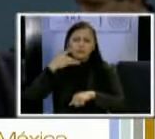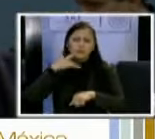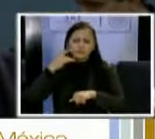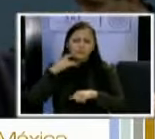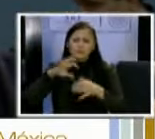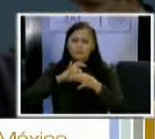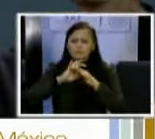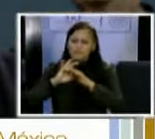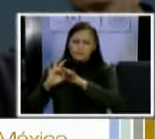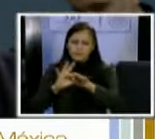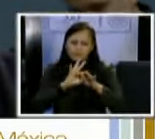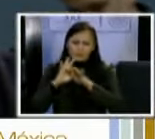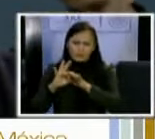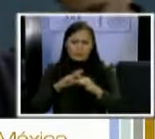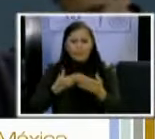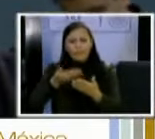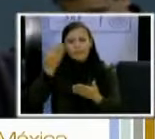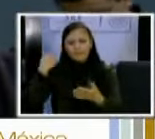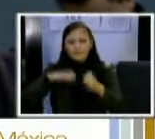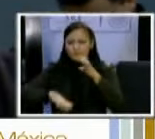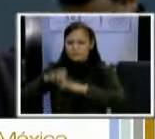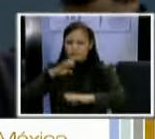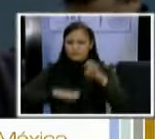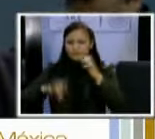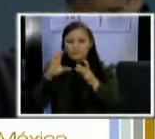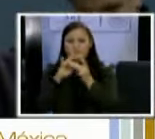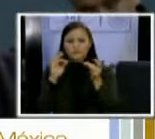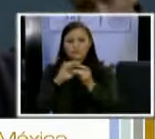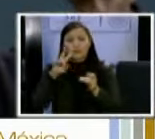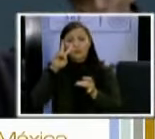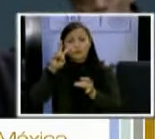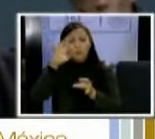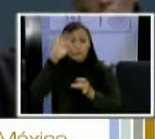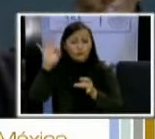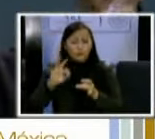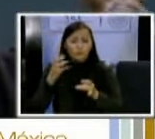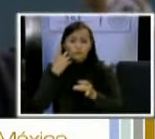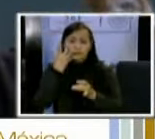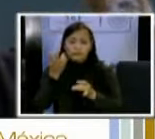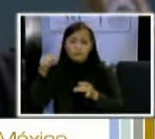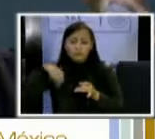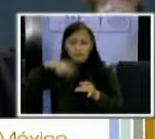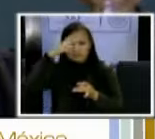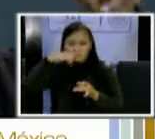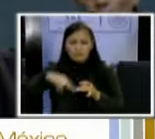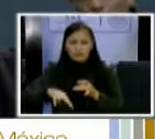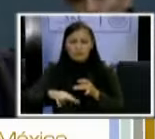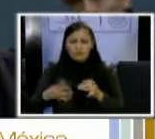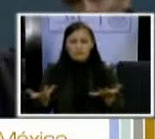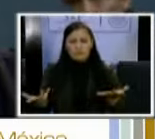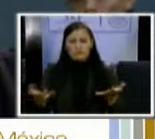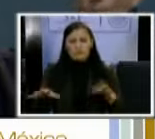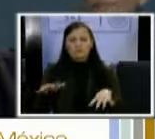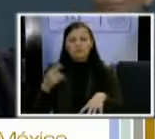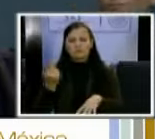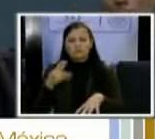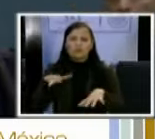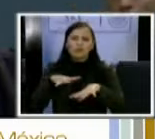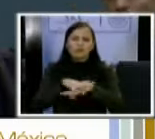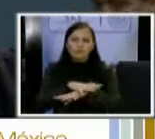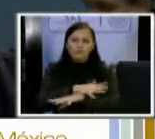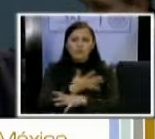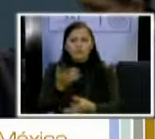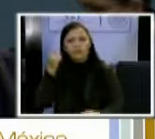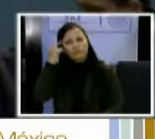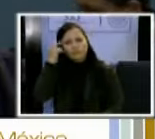aspecto. El dato que daba el embajador Medina Mora de que solamente el 2% quiere estudiar en México es como para cambiar la